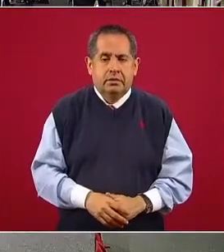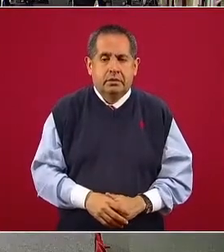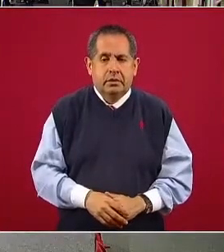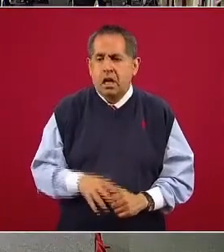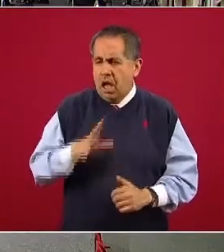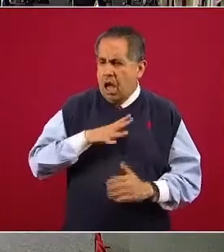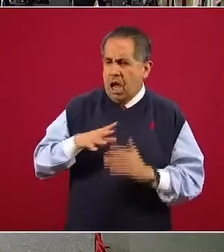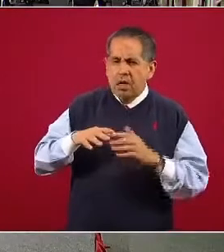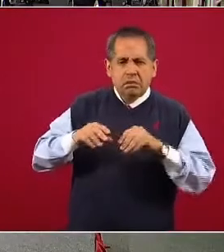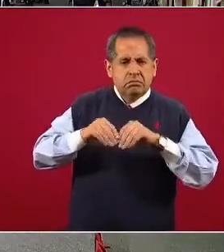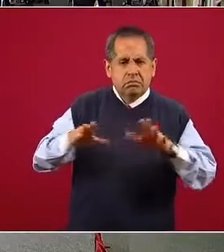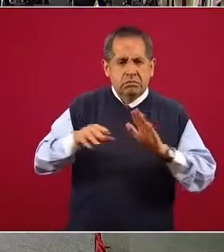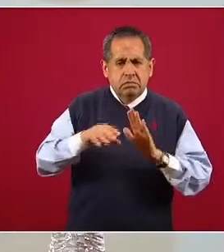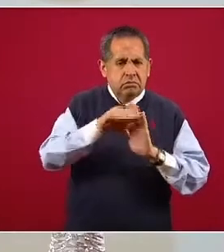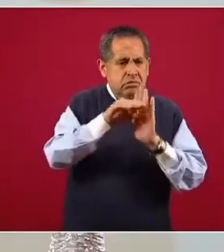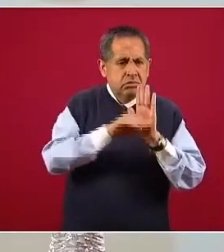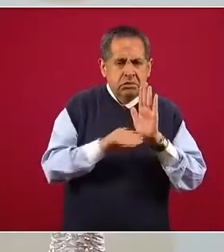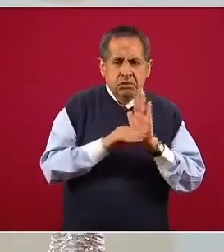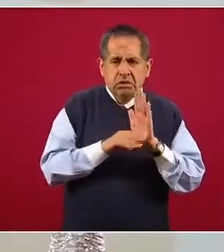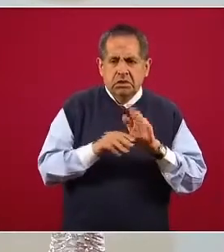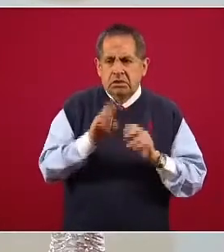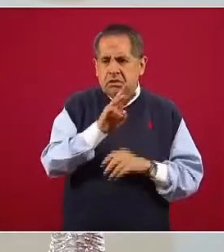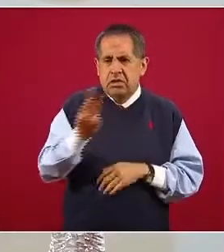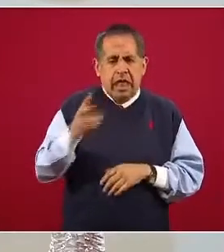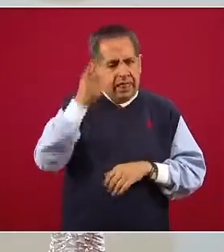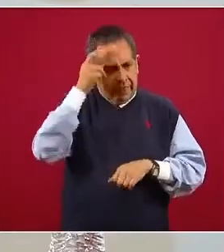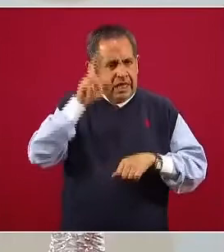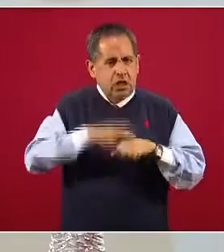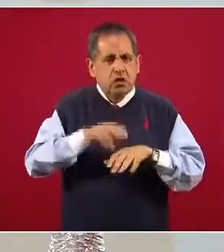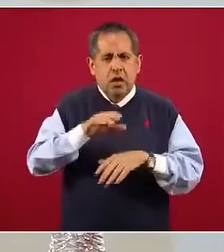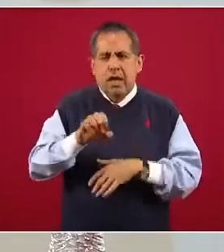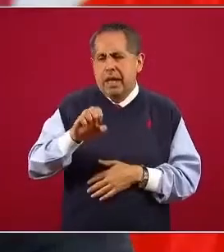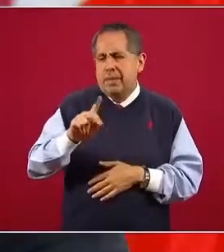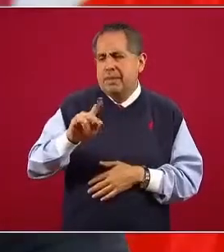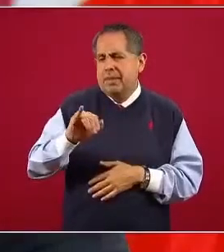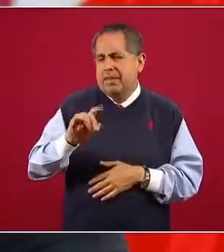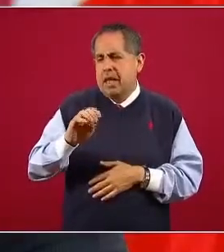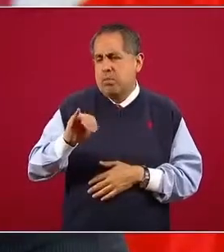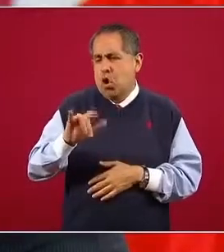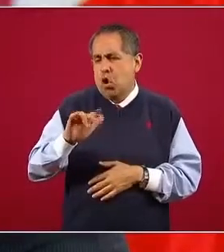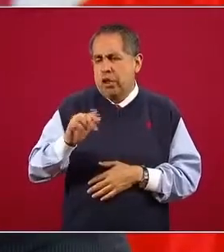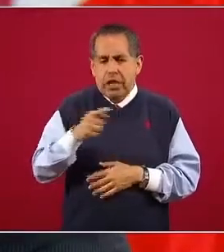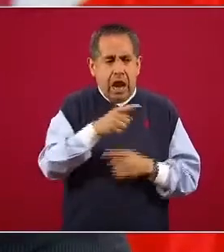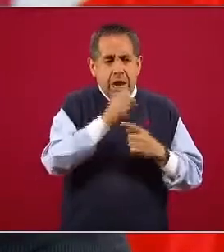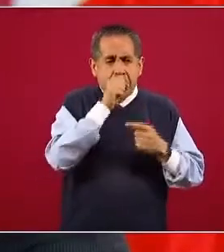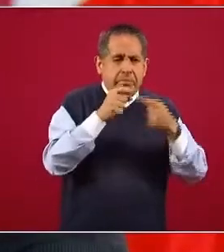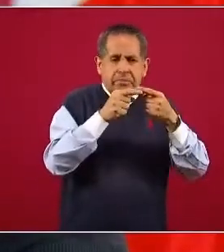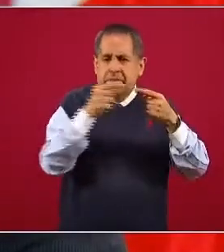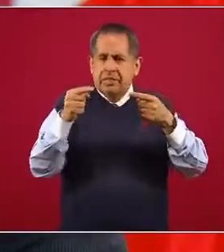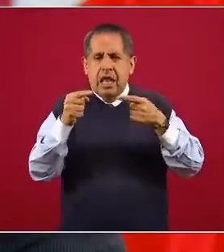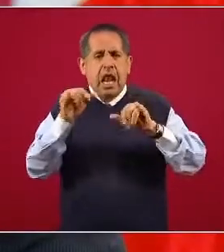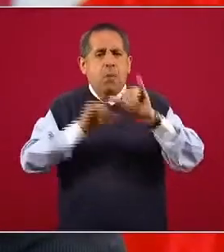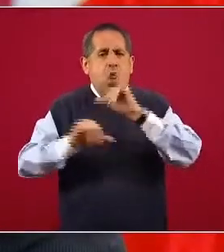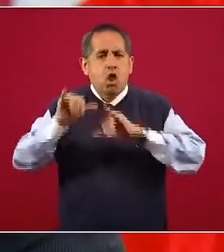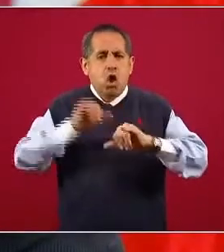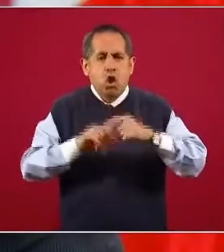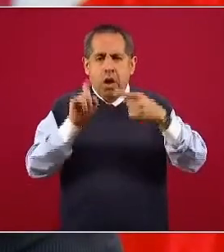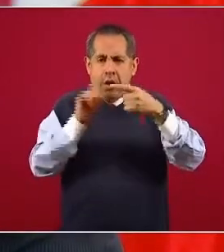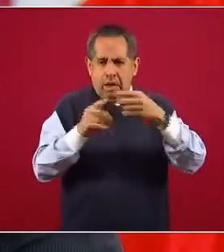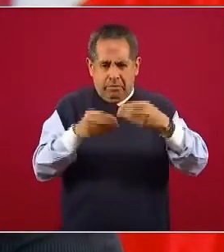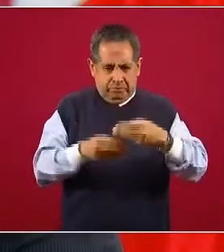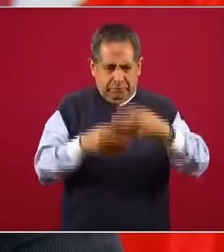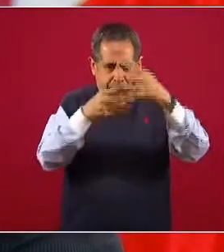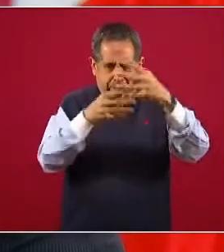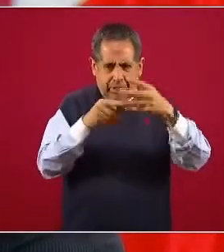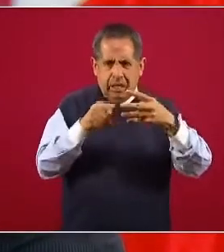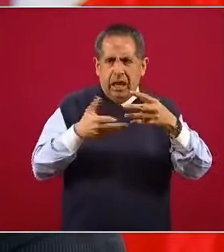Está el listado publicado en la página de la Dirección General de Epidemiología, hay un link que da a todos los temas de laboratorio y ahí pueden ustedes descargar el